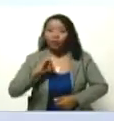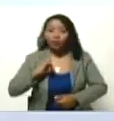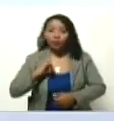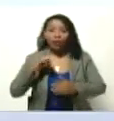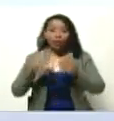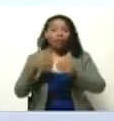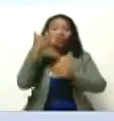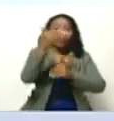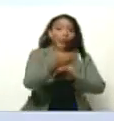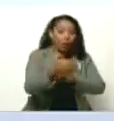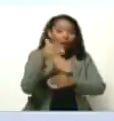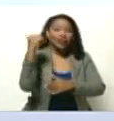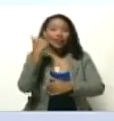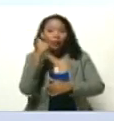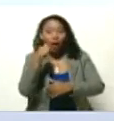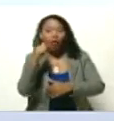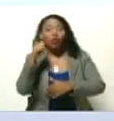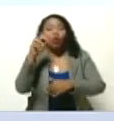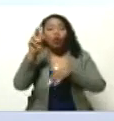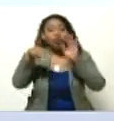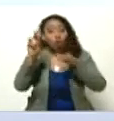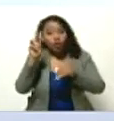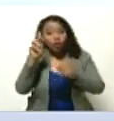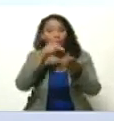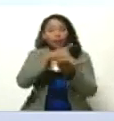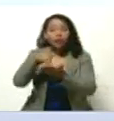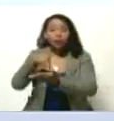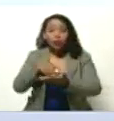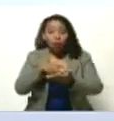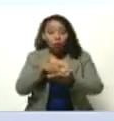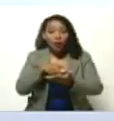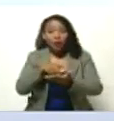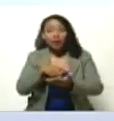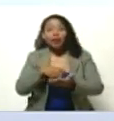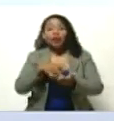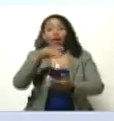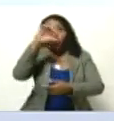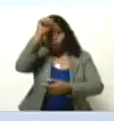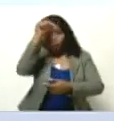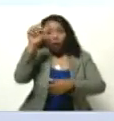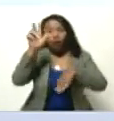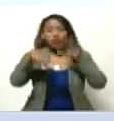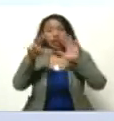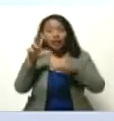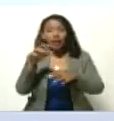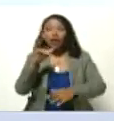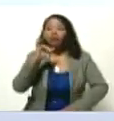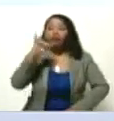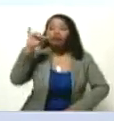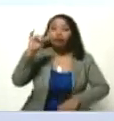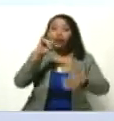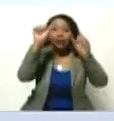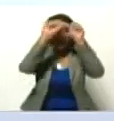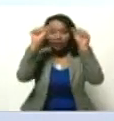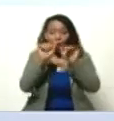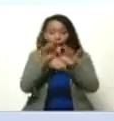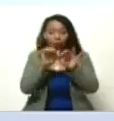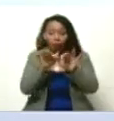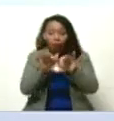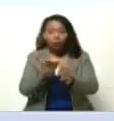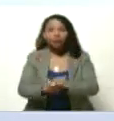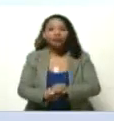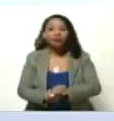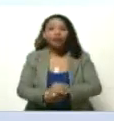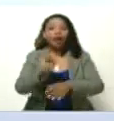de postulación y el domingo 13 reporte y sistematización. De las reuniones preparatorias en las